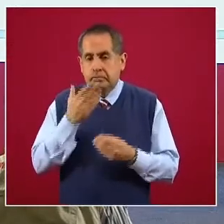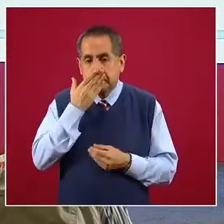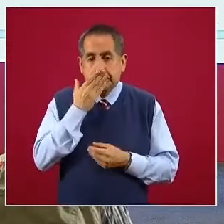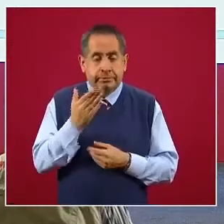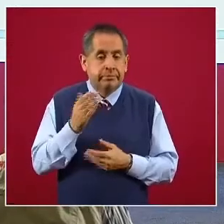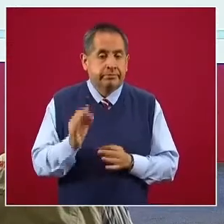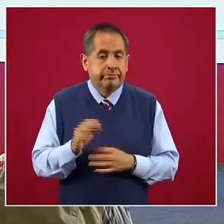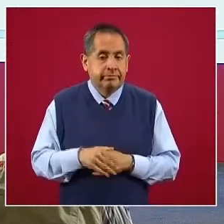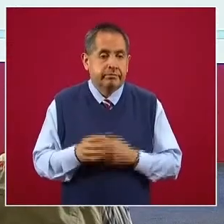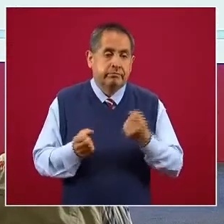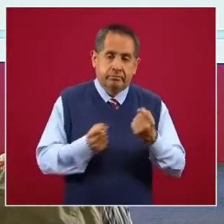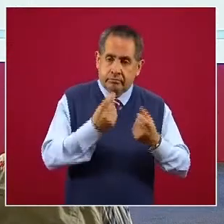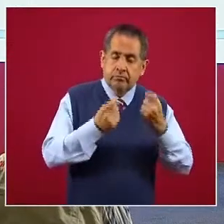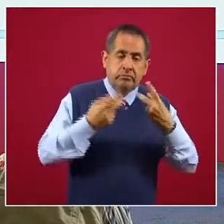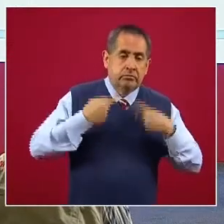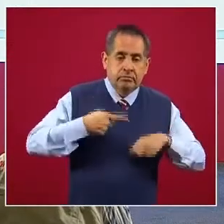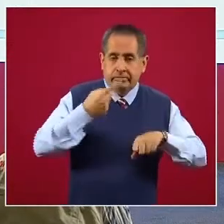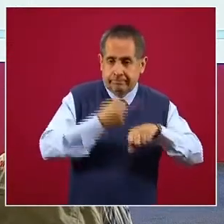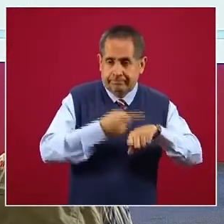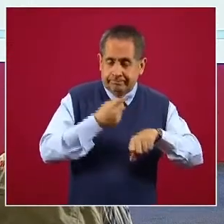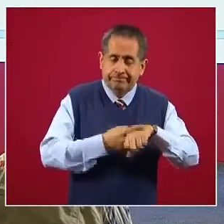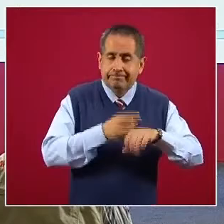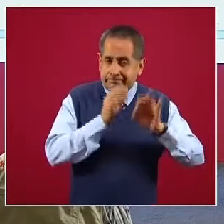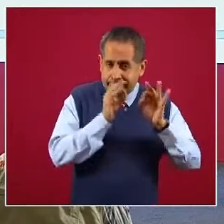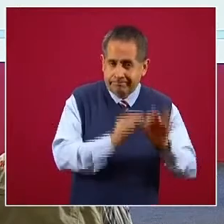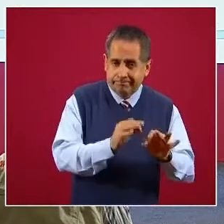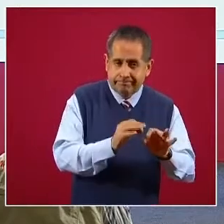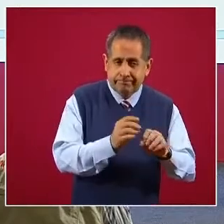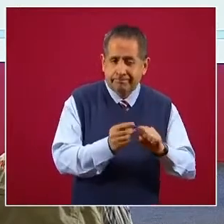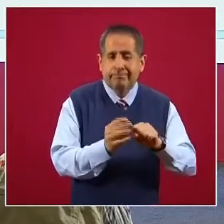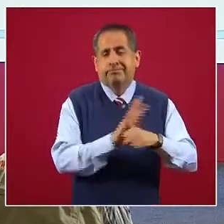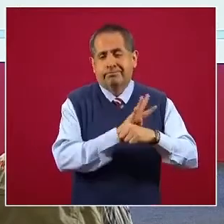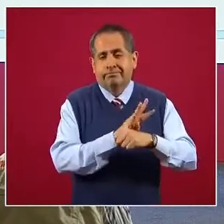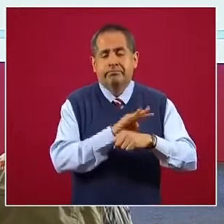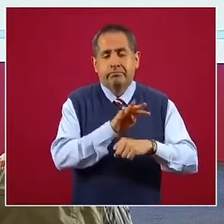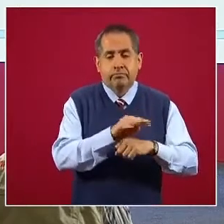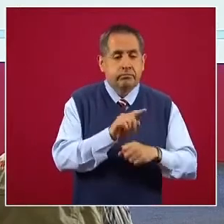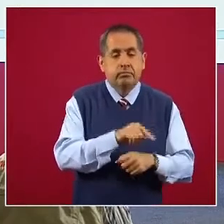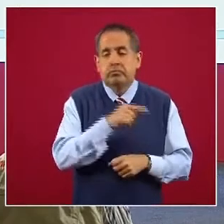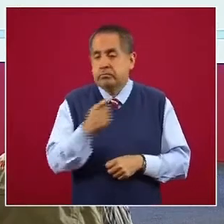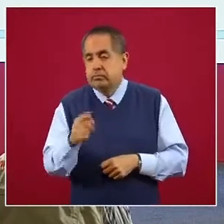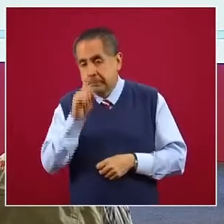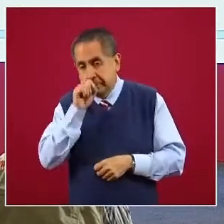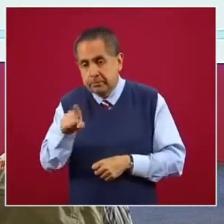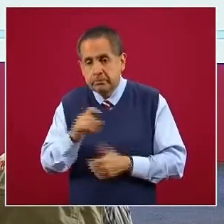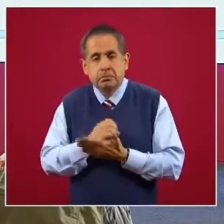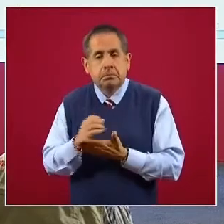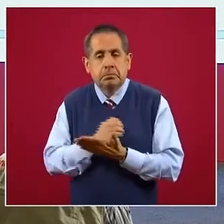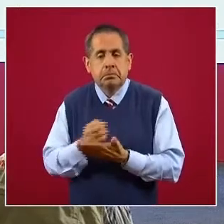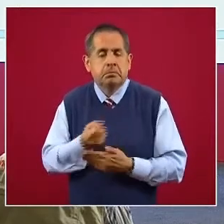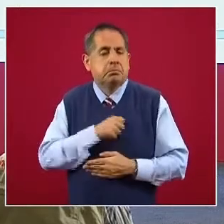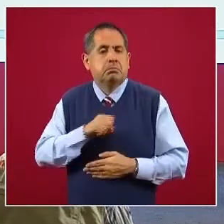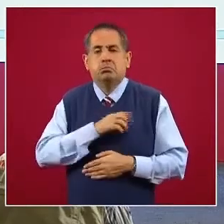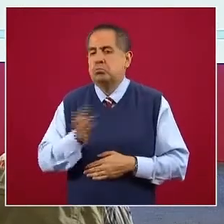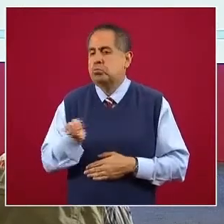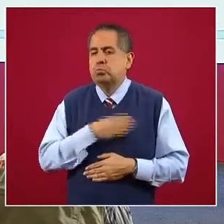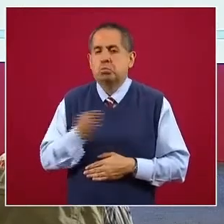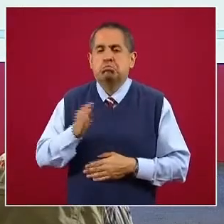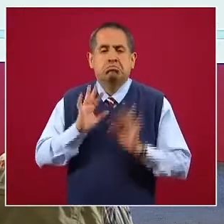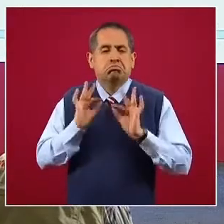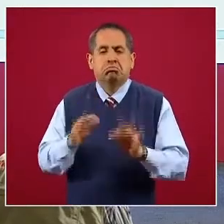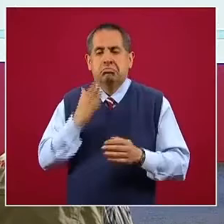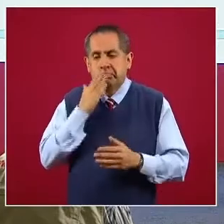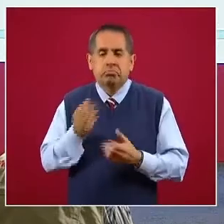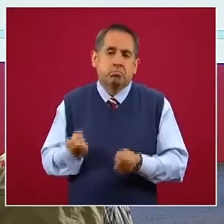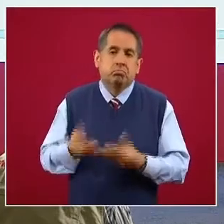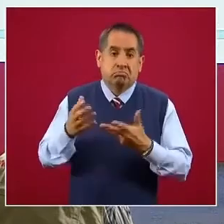así como hay personas que enferman y que se confirman a COVID-19, estas también se están recuperando y el incremento de la